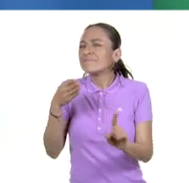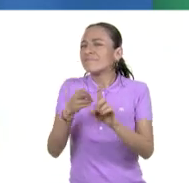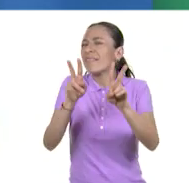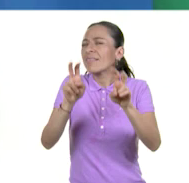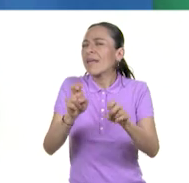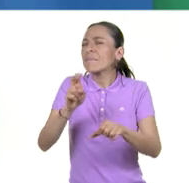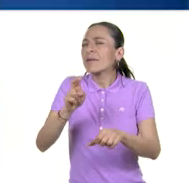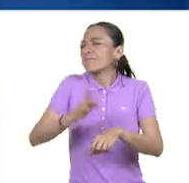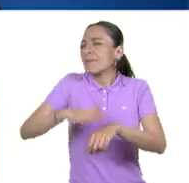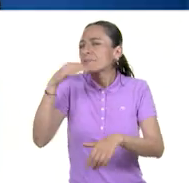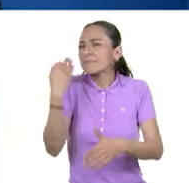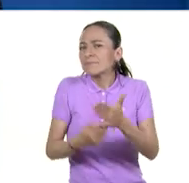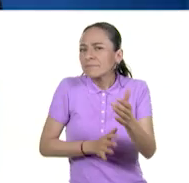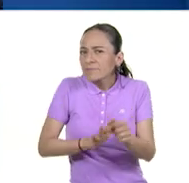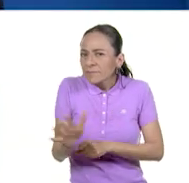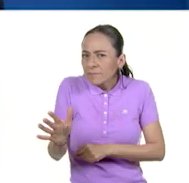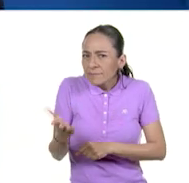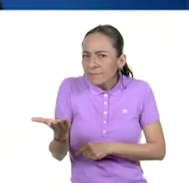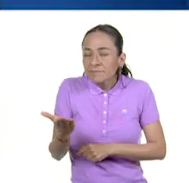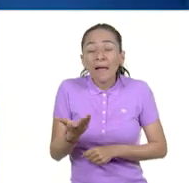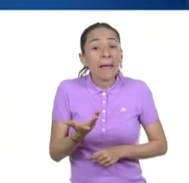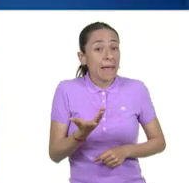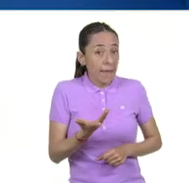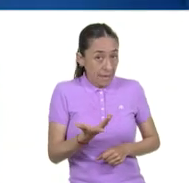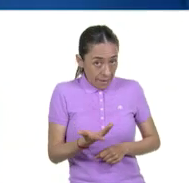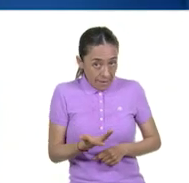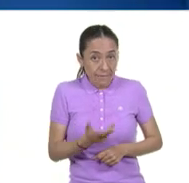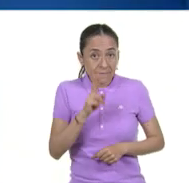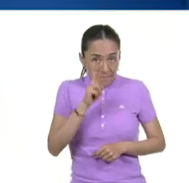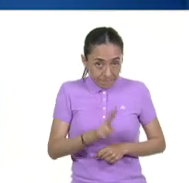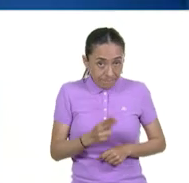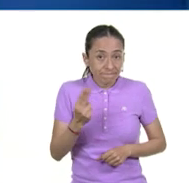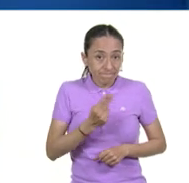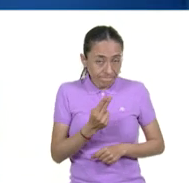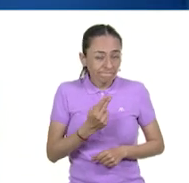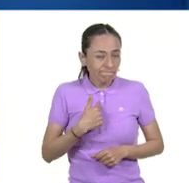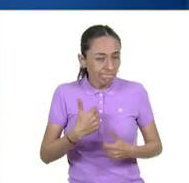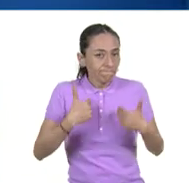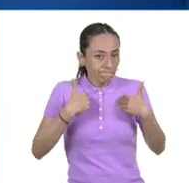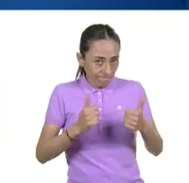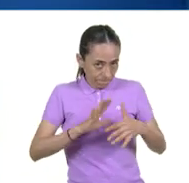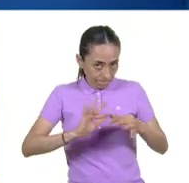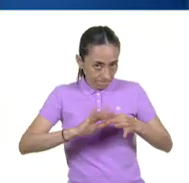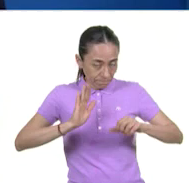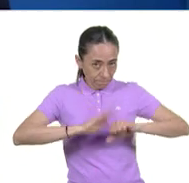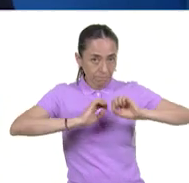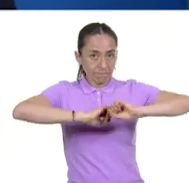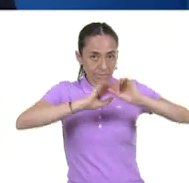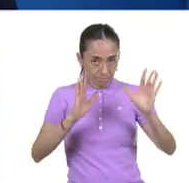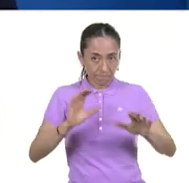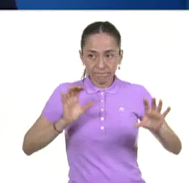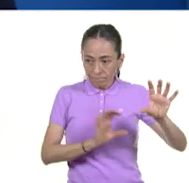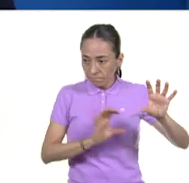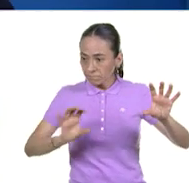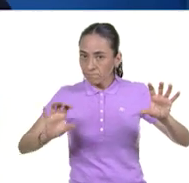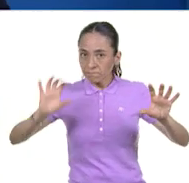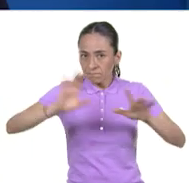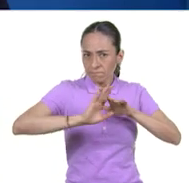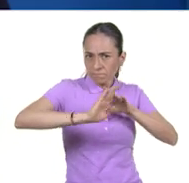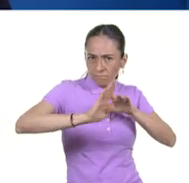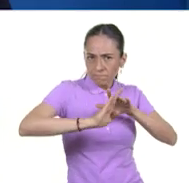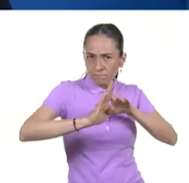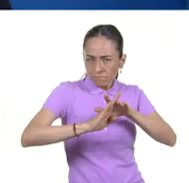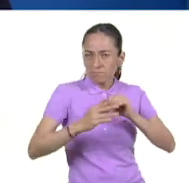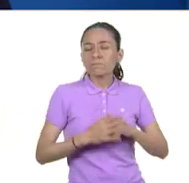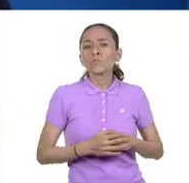interesante, maestro? Pues es preciso aclarar que los flujos migratorios de cada continente tienen lugares de